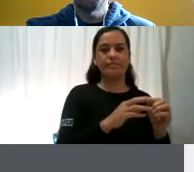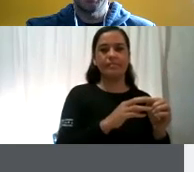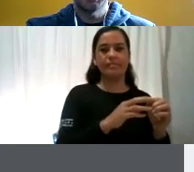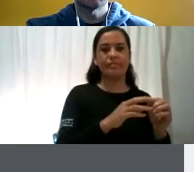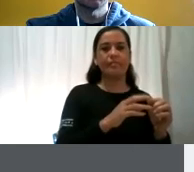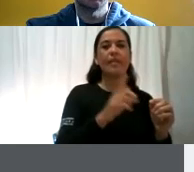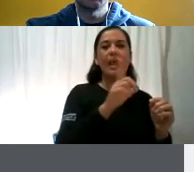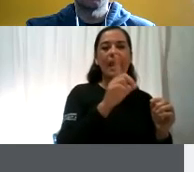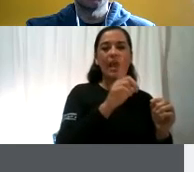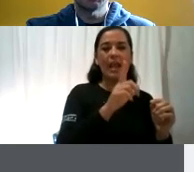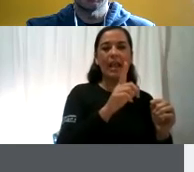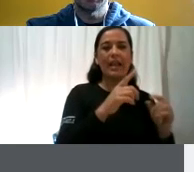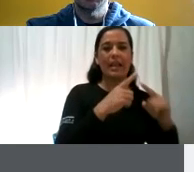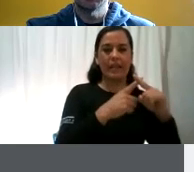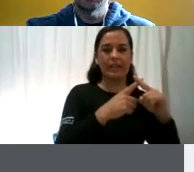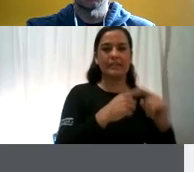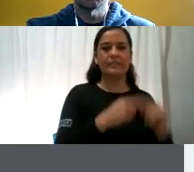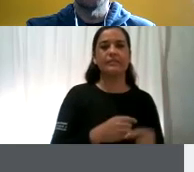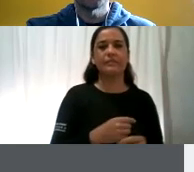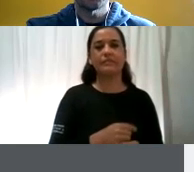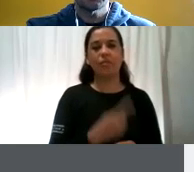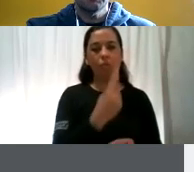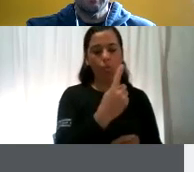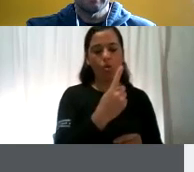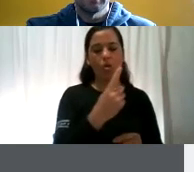metros, para tener en cuenta este dato.